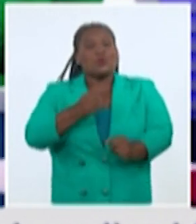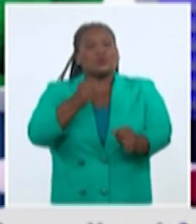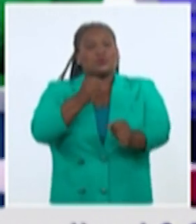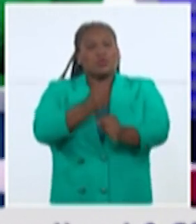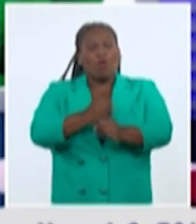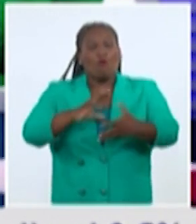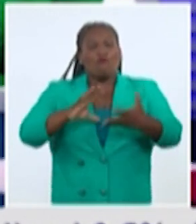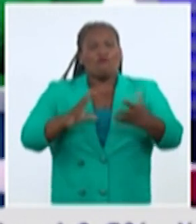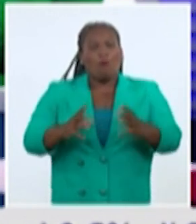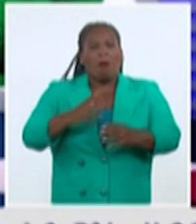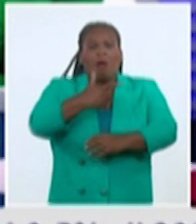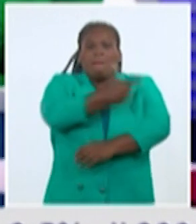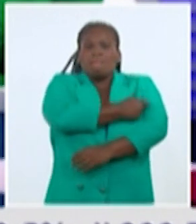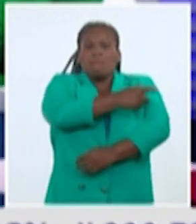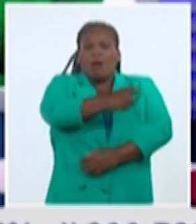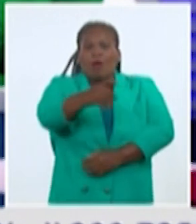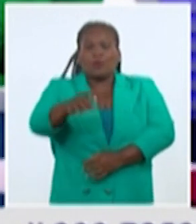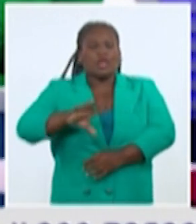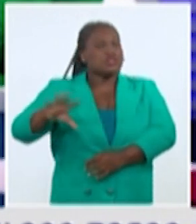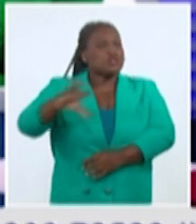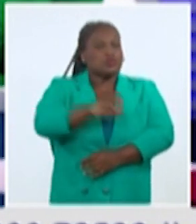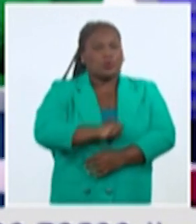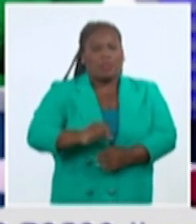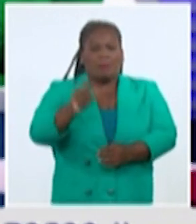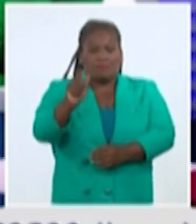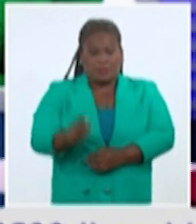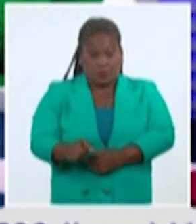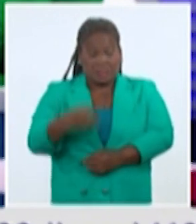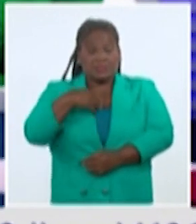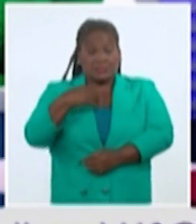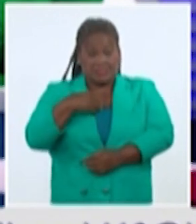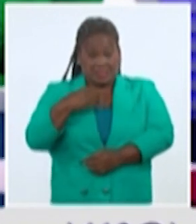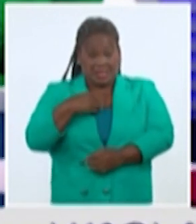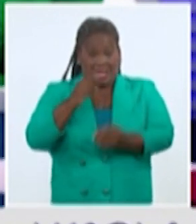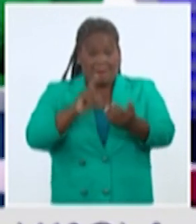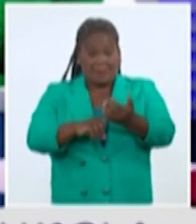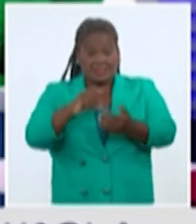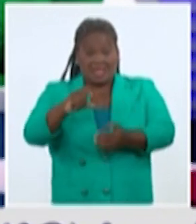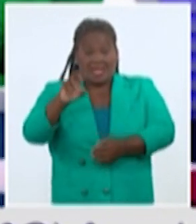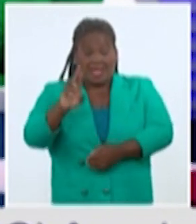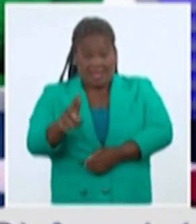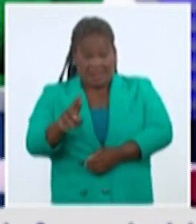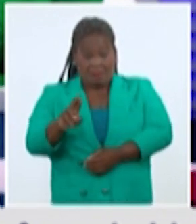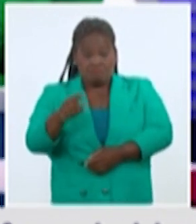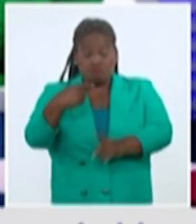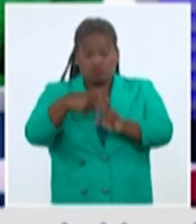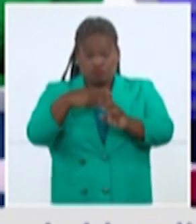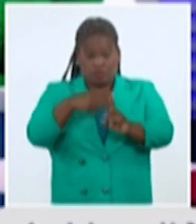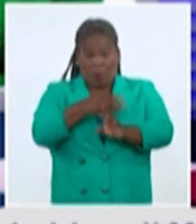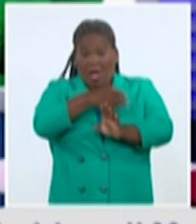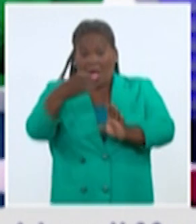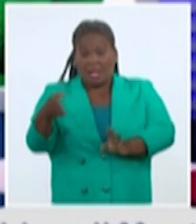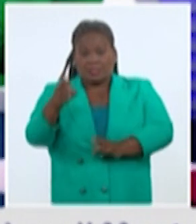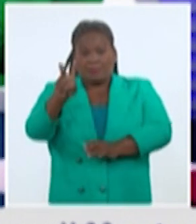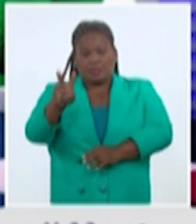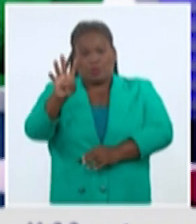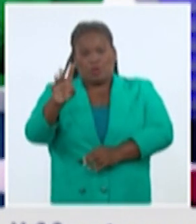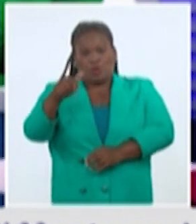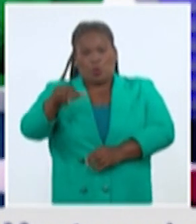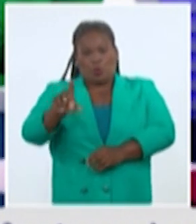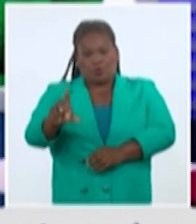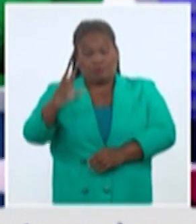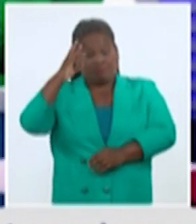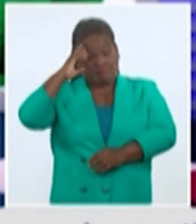vacunar a todos los pacientes que tenían PCR positivo hasta el 24 de julio, justamente porque, bueno, recordar